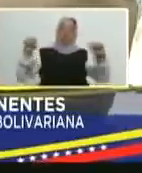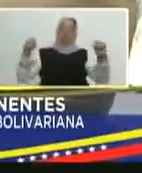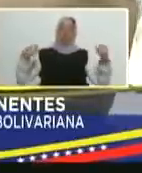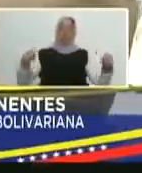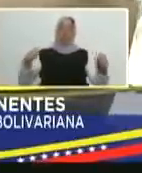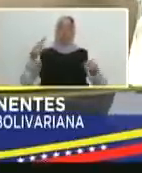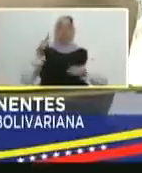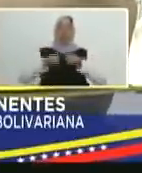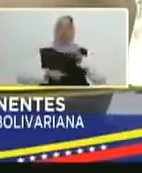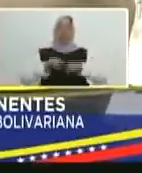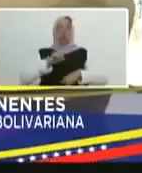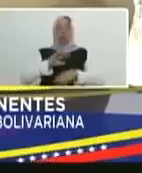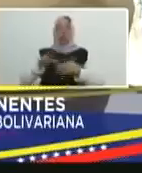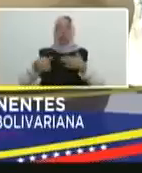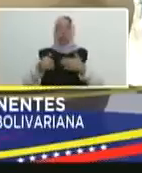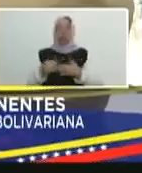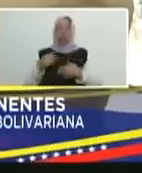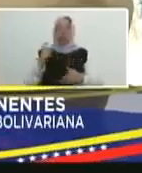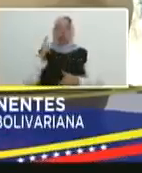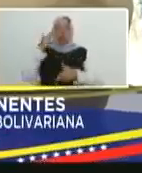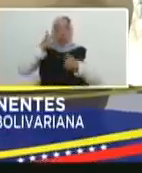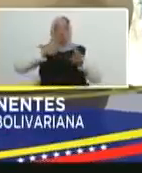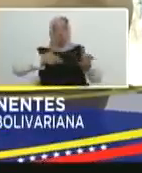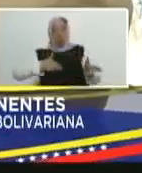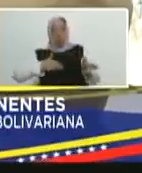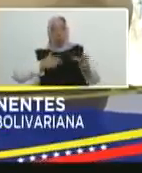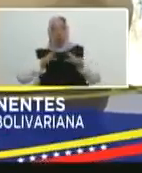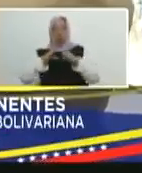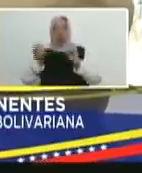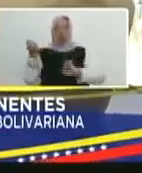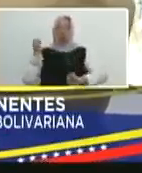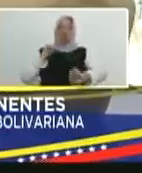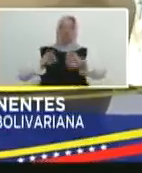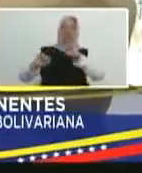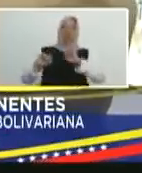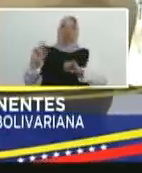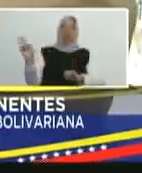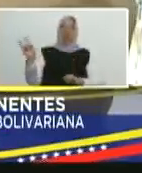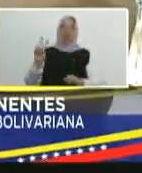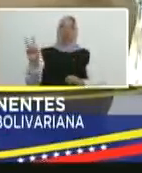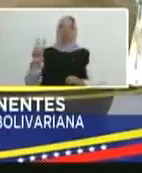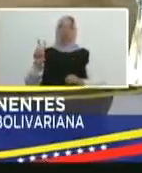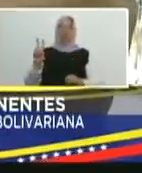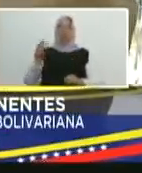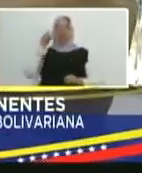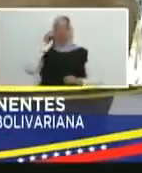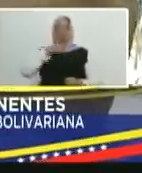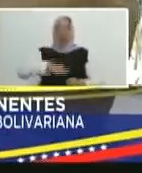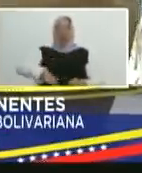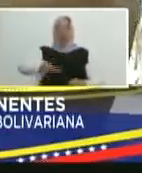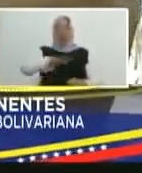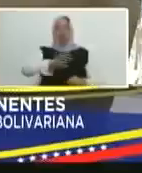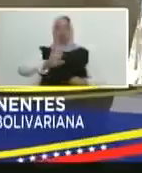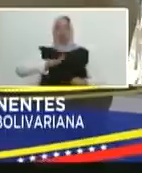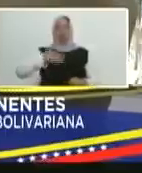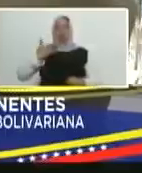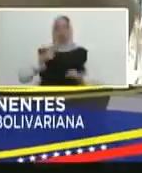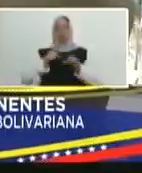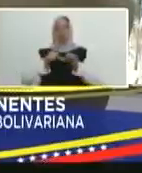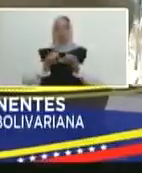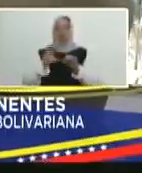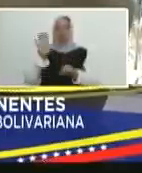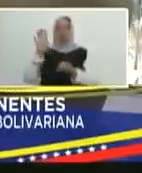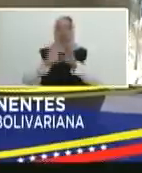una misión, un arma y un lugar para la defensa de la patria, porque donde el pueblo puede, la patria se